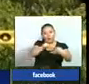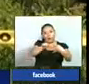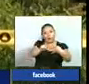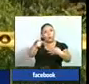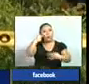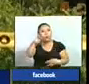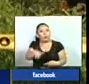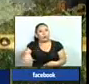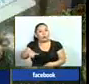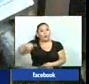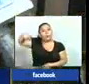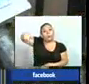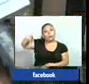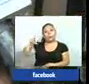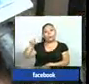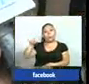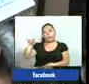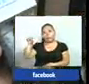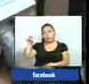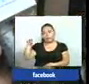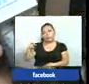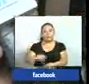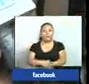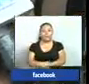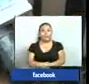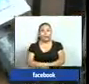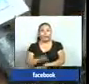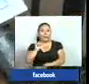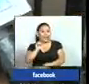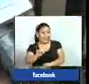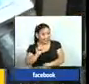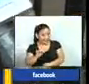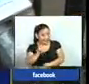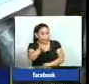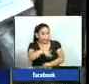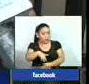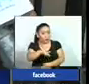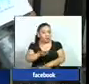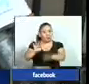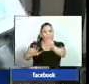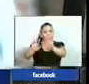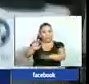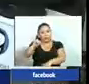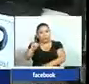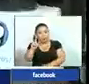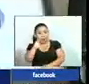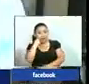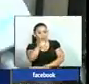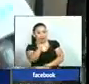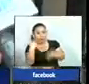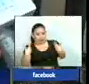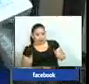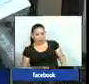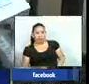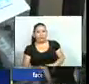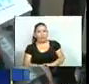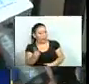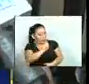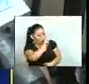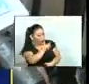Playón en El Jabalí. Lugar donde el día 15 de julio de presente año se encontró el cuerpo. ¿Hay dos personas involucradas?